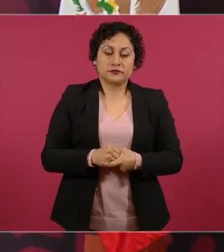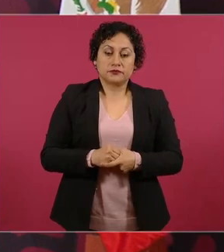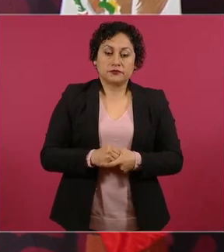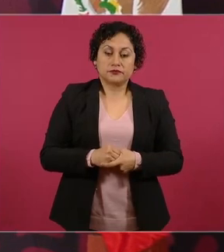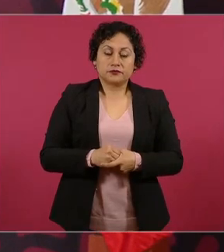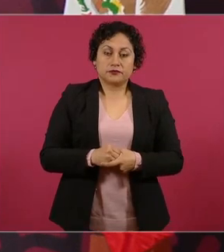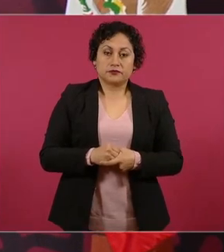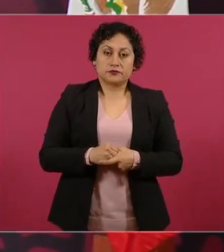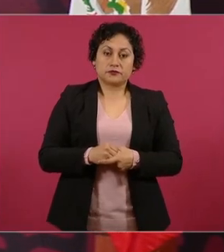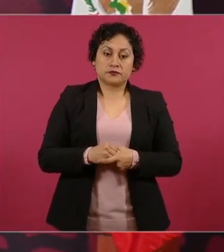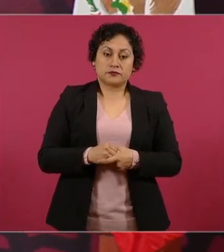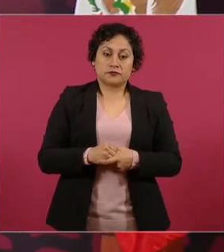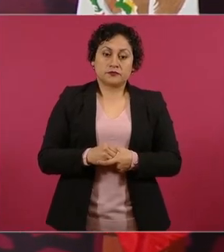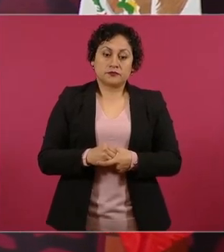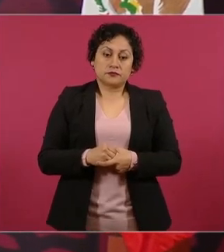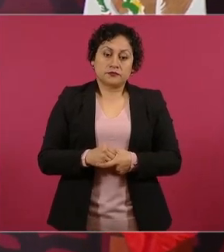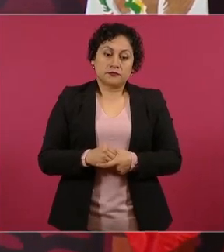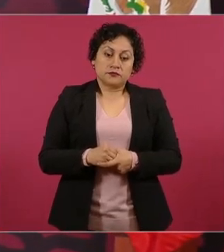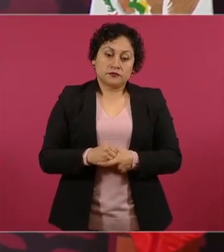Yucatán es